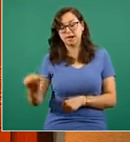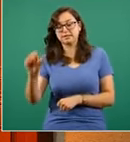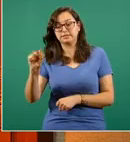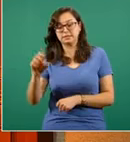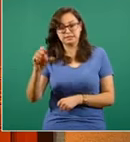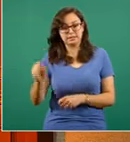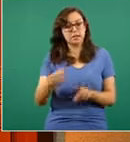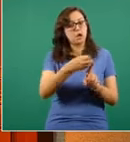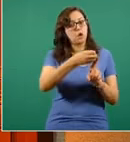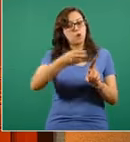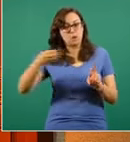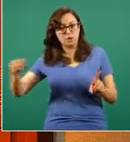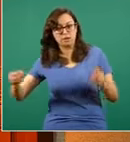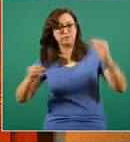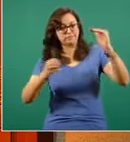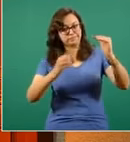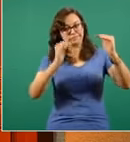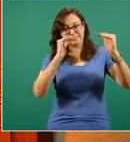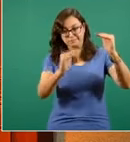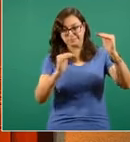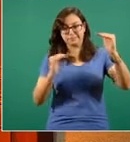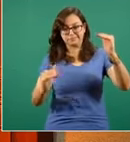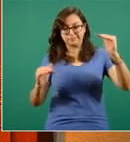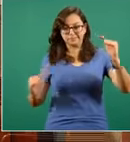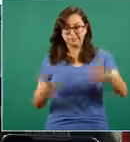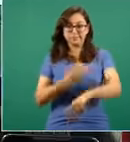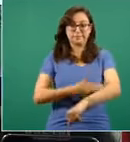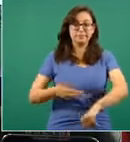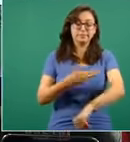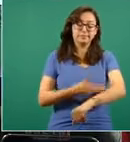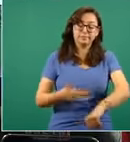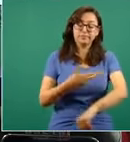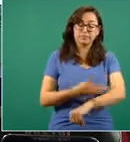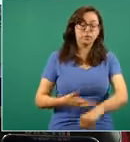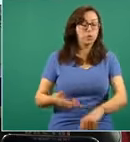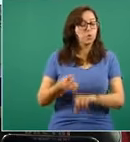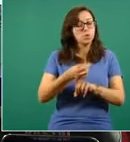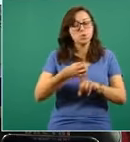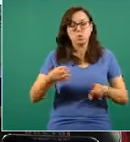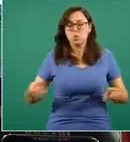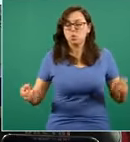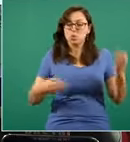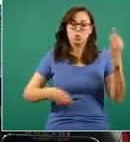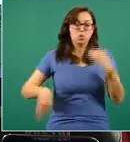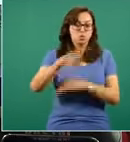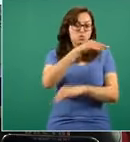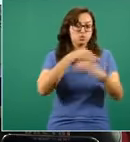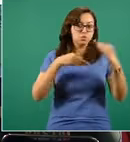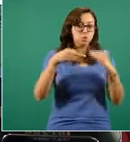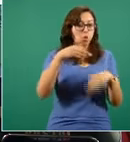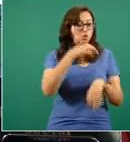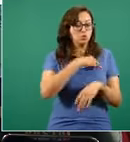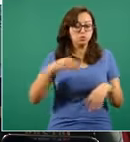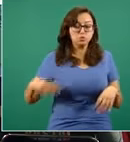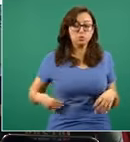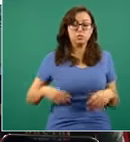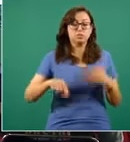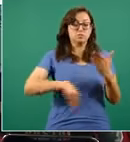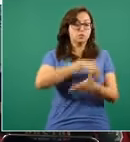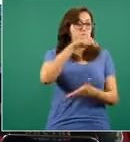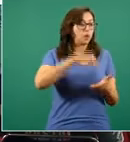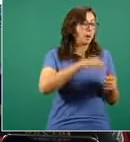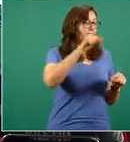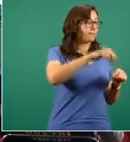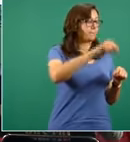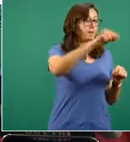a una logística muy importante cuando ya hablamos de llevar y aplicar la vacuna en cada una de las localidades y acercar